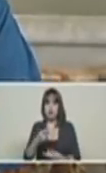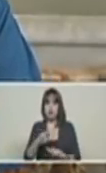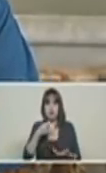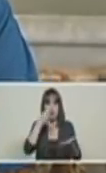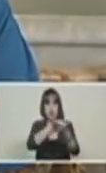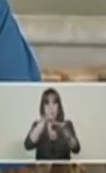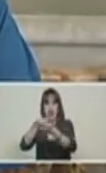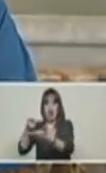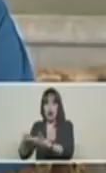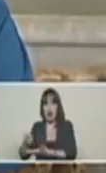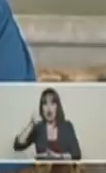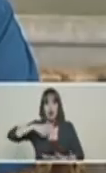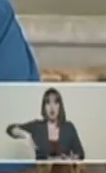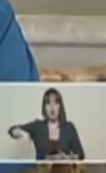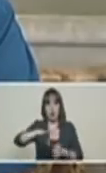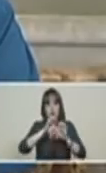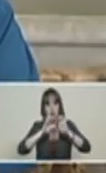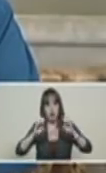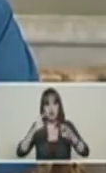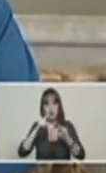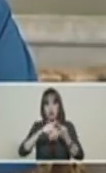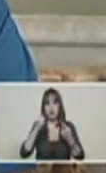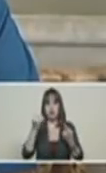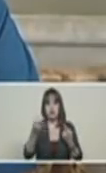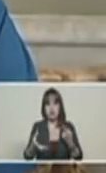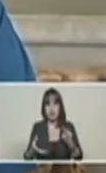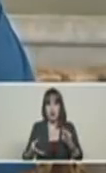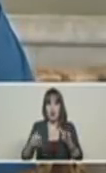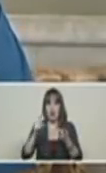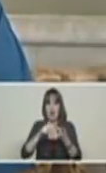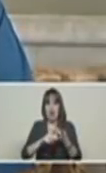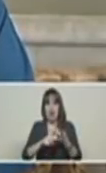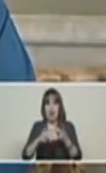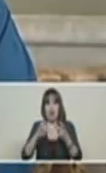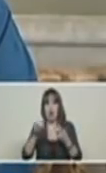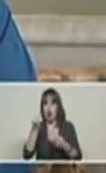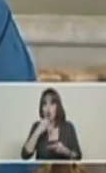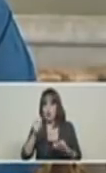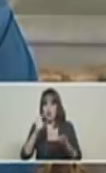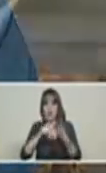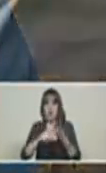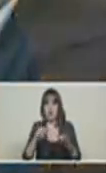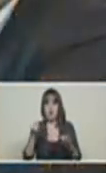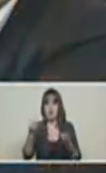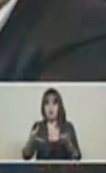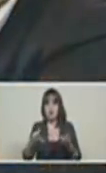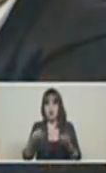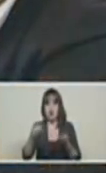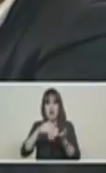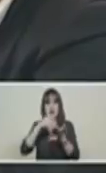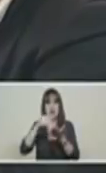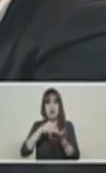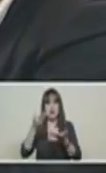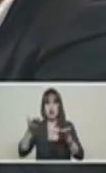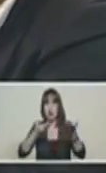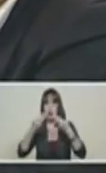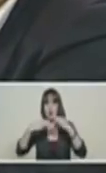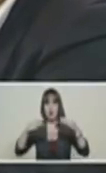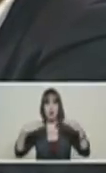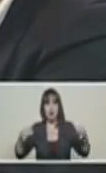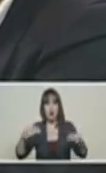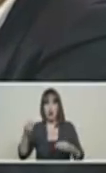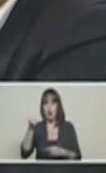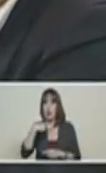En educación, en alimentos, en servicios públicos, en vivienda, en salud, en